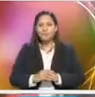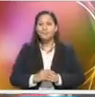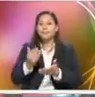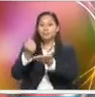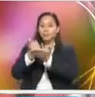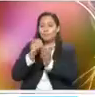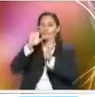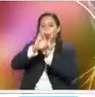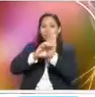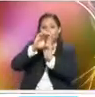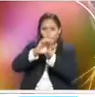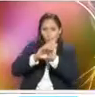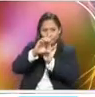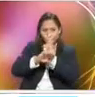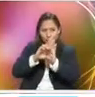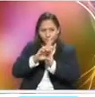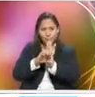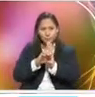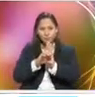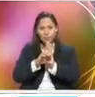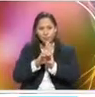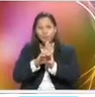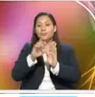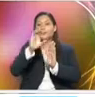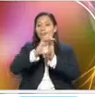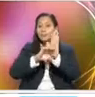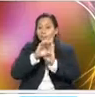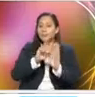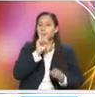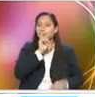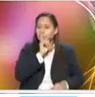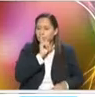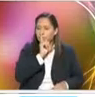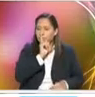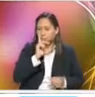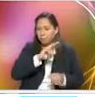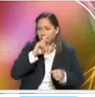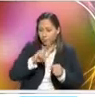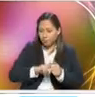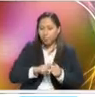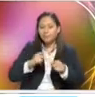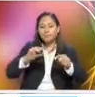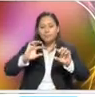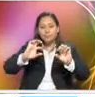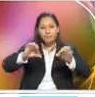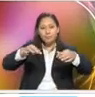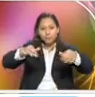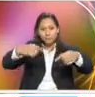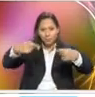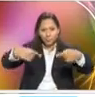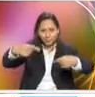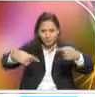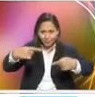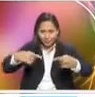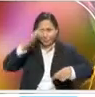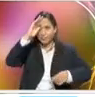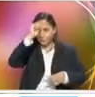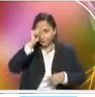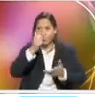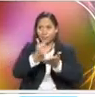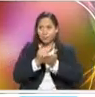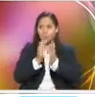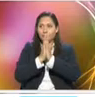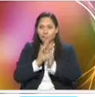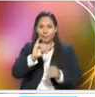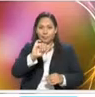con el jamón. El jamón, ¿qué te parece? Bueno, el jamón normal, lo vamos a hacer muy bien. rollitos. ¿Te late? Ok, ¿Me ayudas? Sí, claro, por ¿Sí? supuesto.